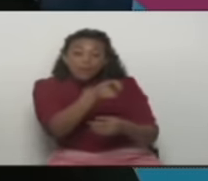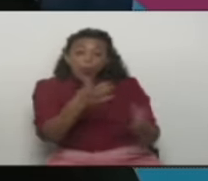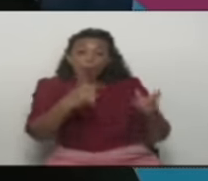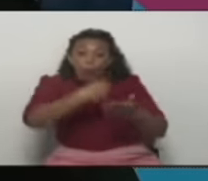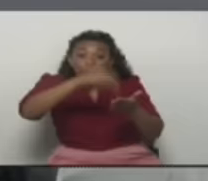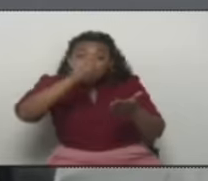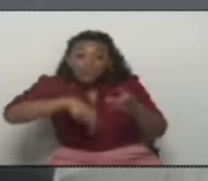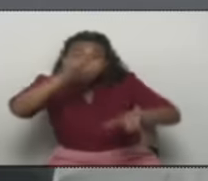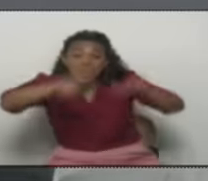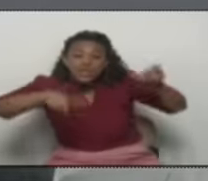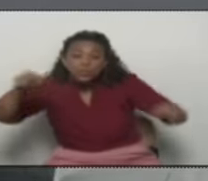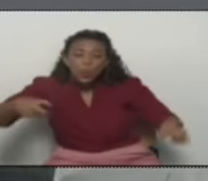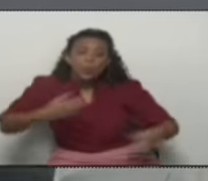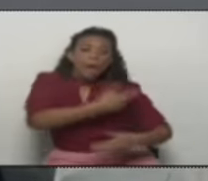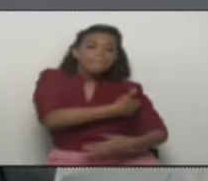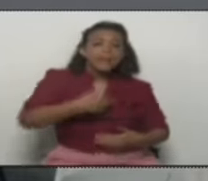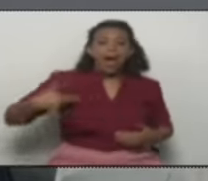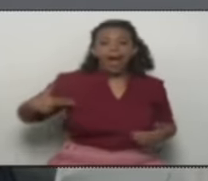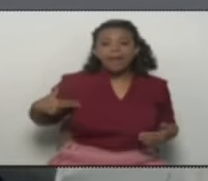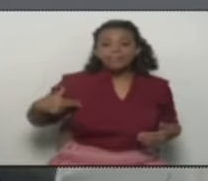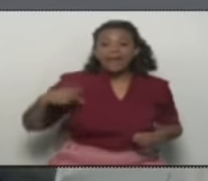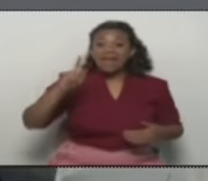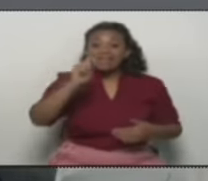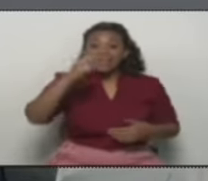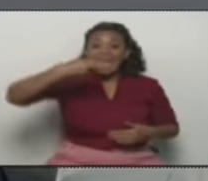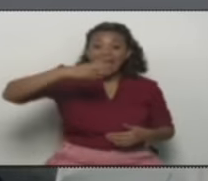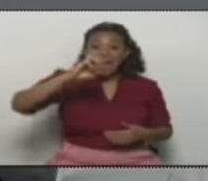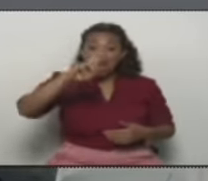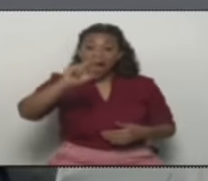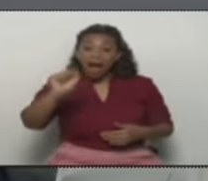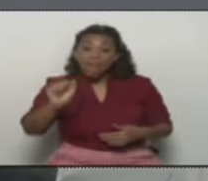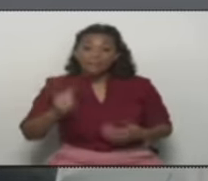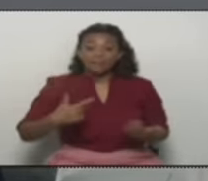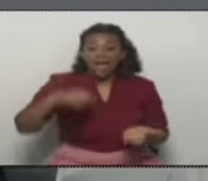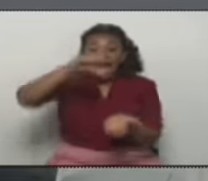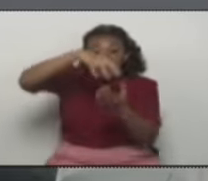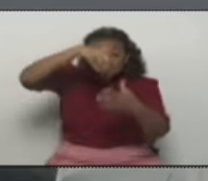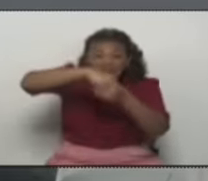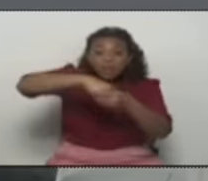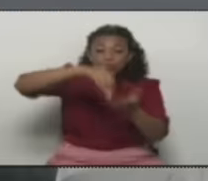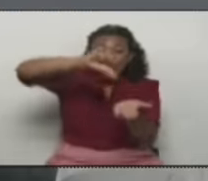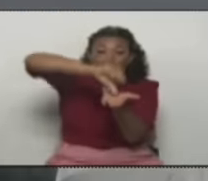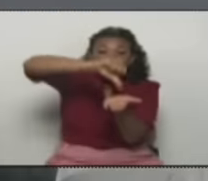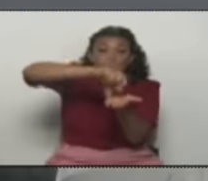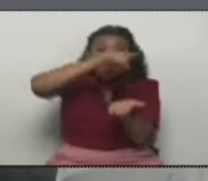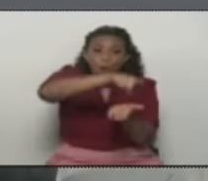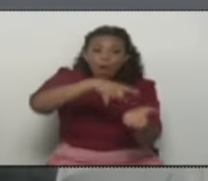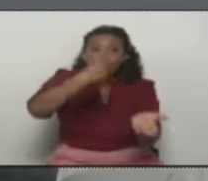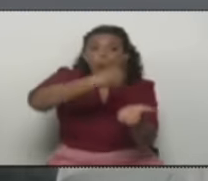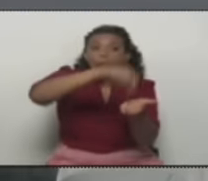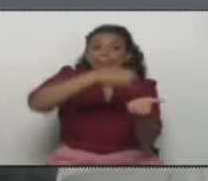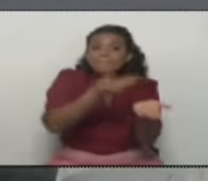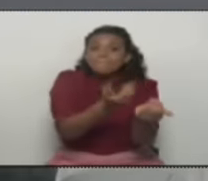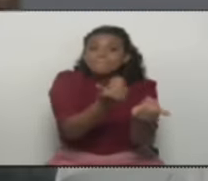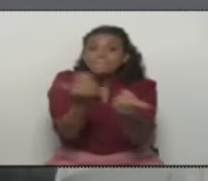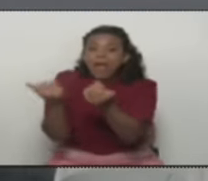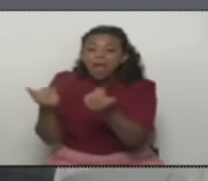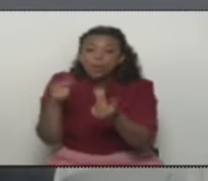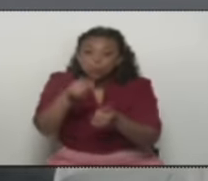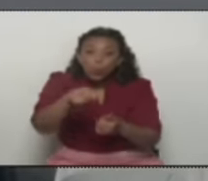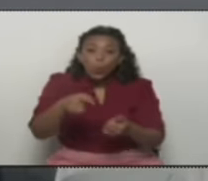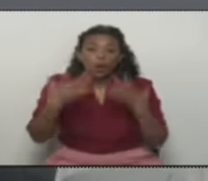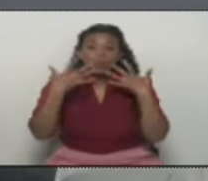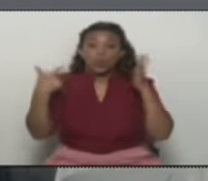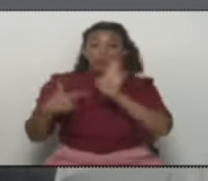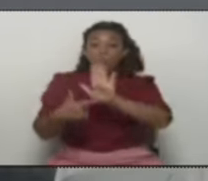contrataron a los jefes de la mafia de Teherán, que eran gente que contrataba las luchas libres, que es un negocio muy importante. La cultura iraní resalta